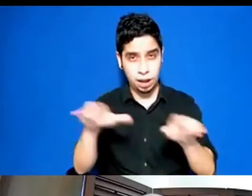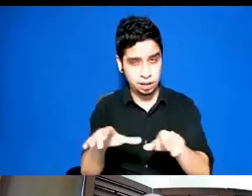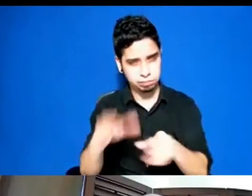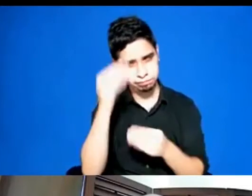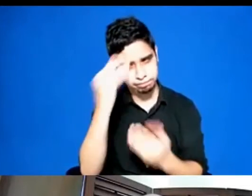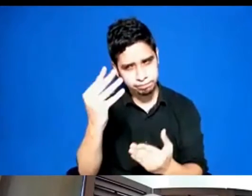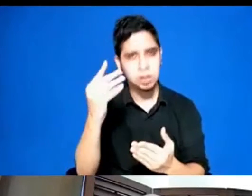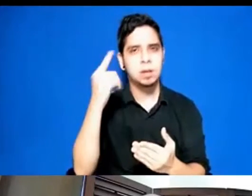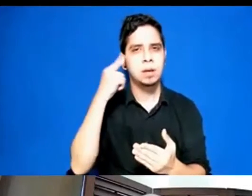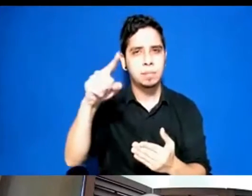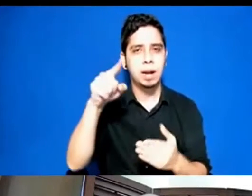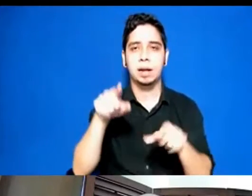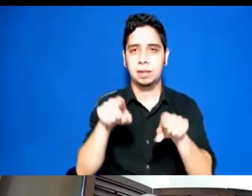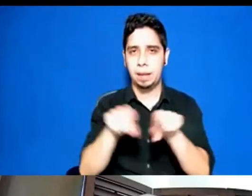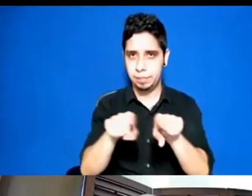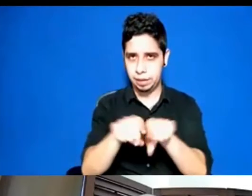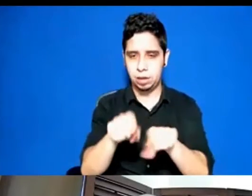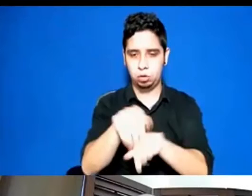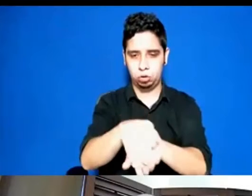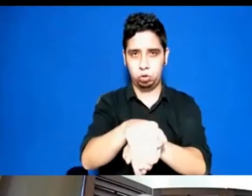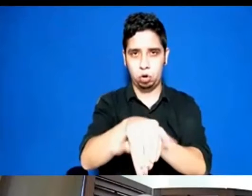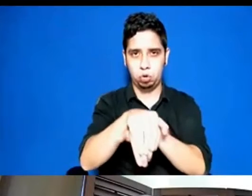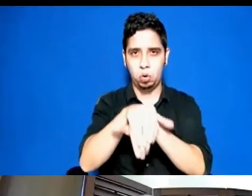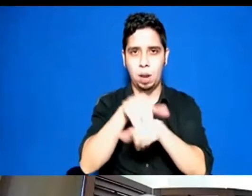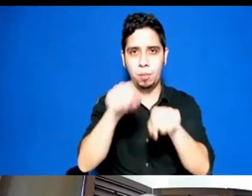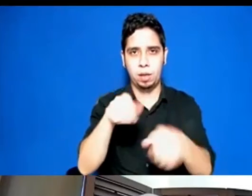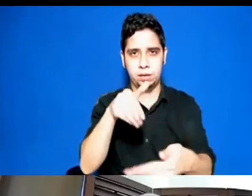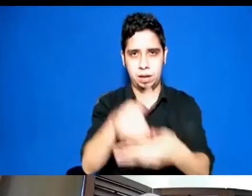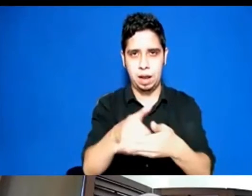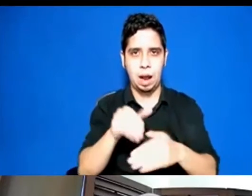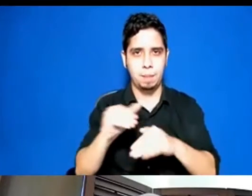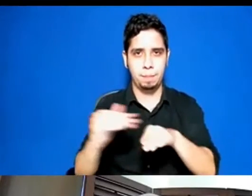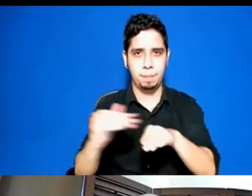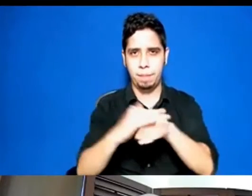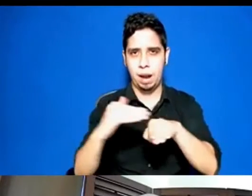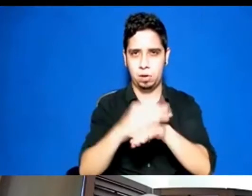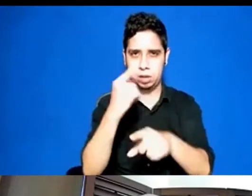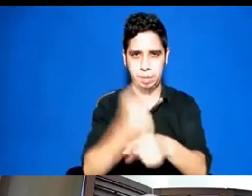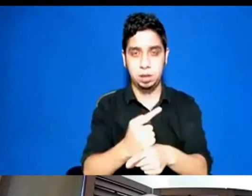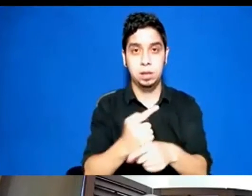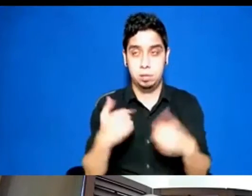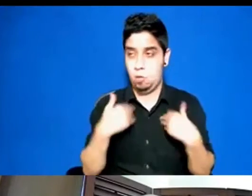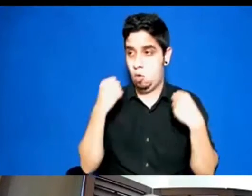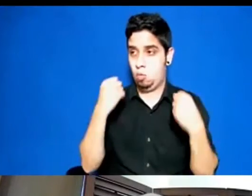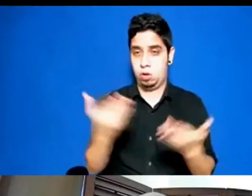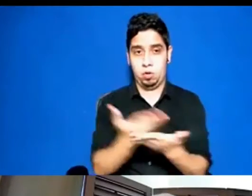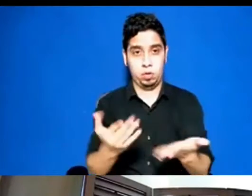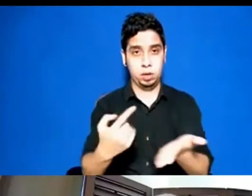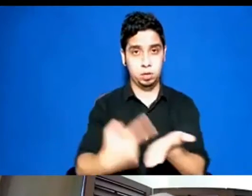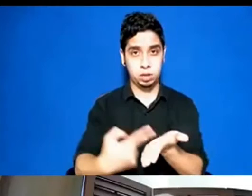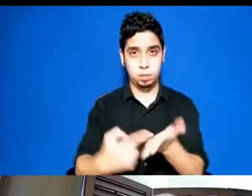que, tú sabes, las tortuguitas lleguen de lo más felices y contentas. Tenemos muchas cositas que hablar, pero vamos a